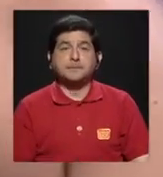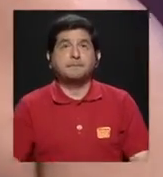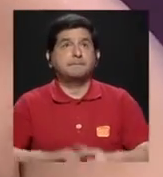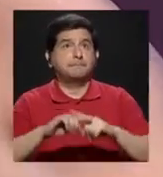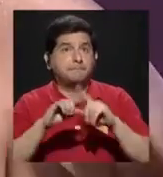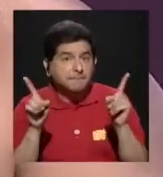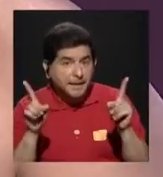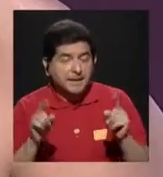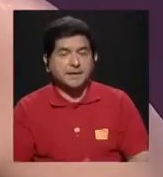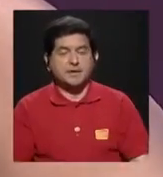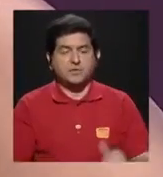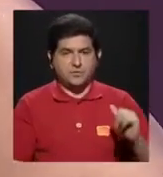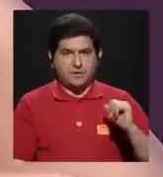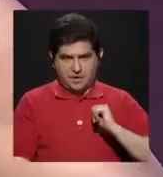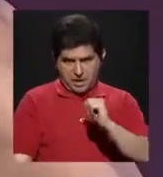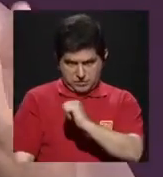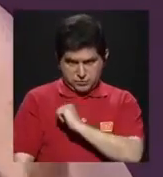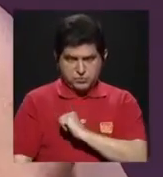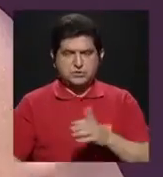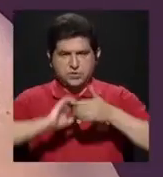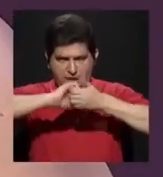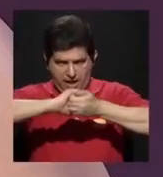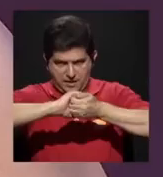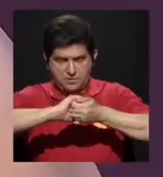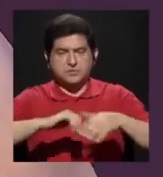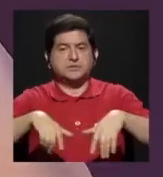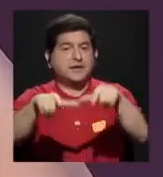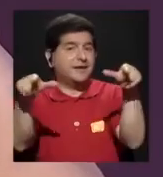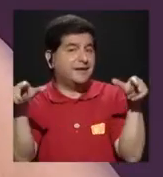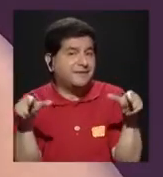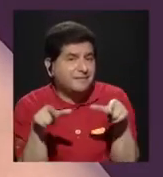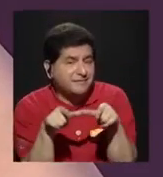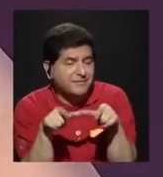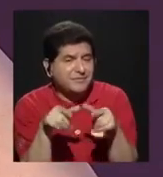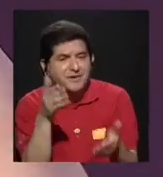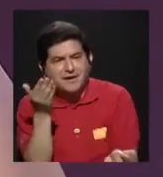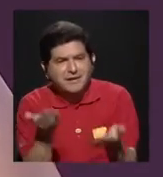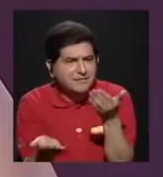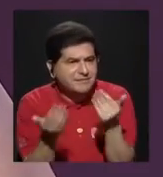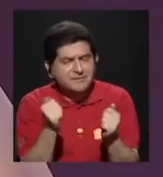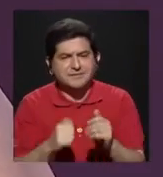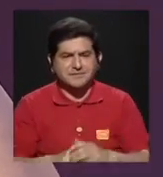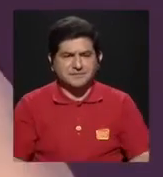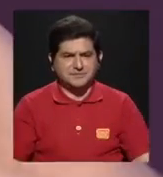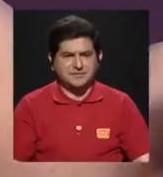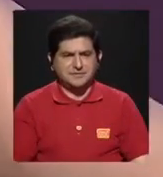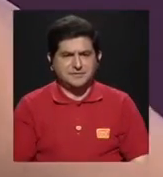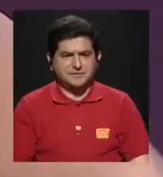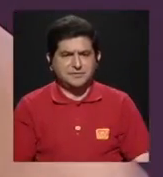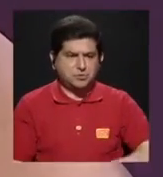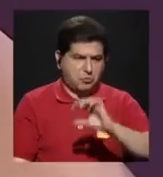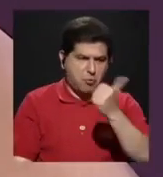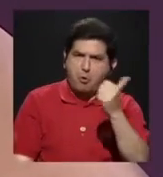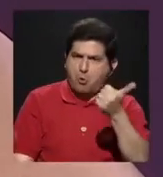Pero asociadas a la cooperativa. Pero de ahí, digamos, hay más mujeres, ¿verdad? Hay